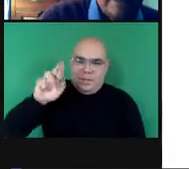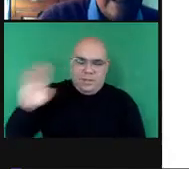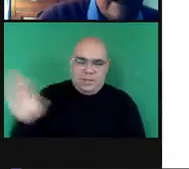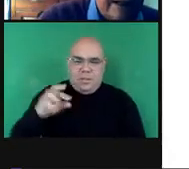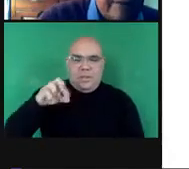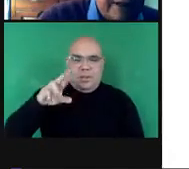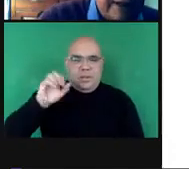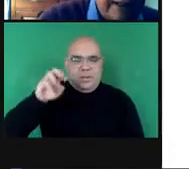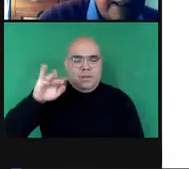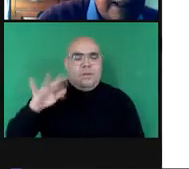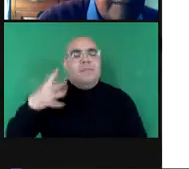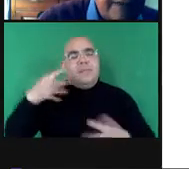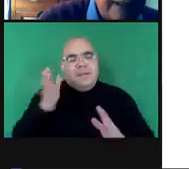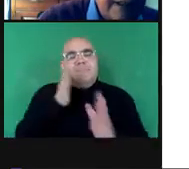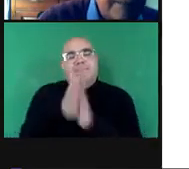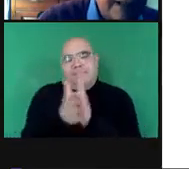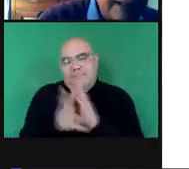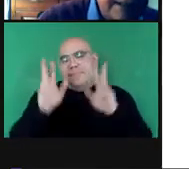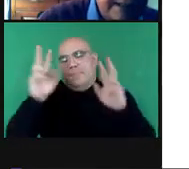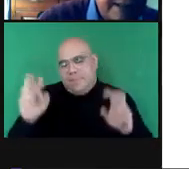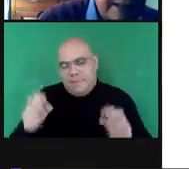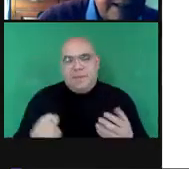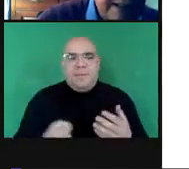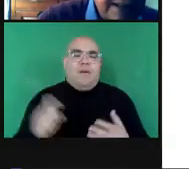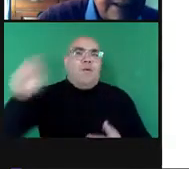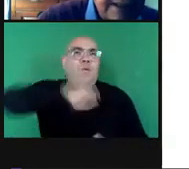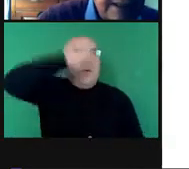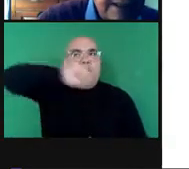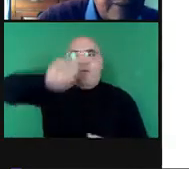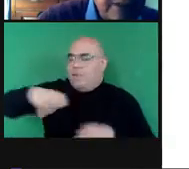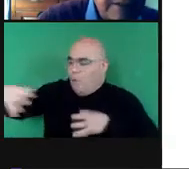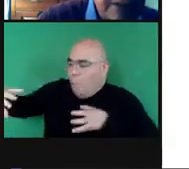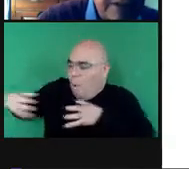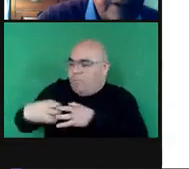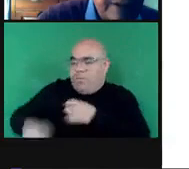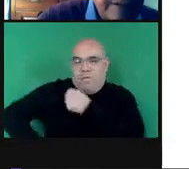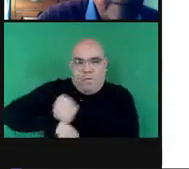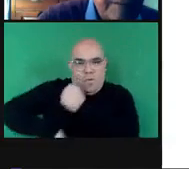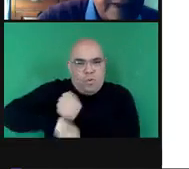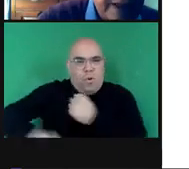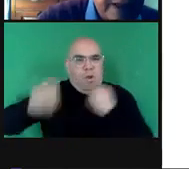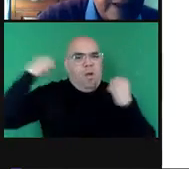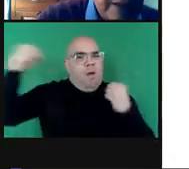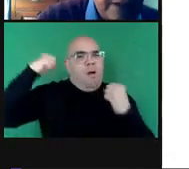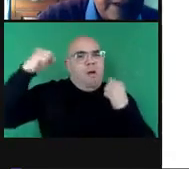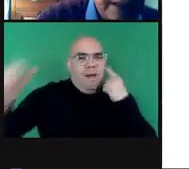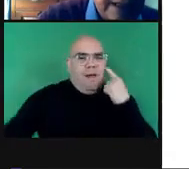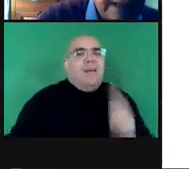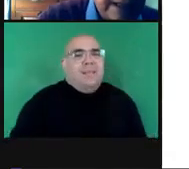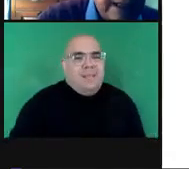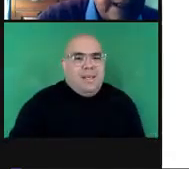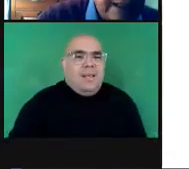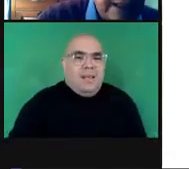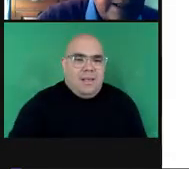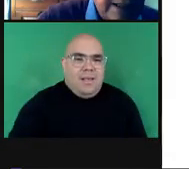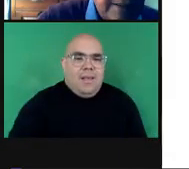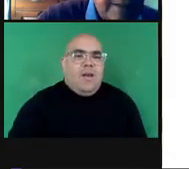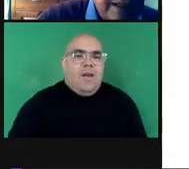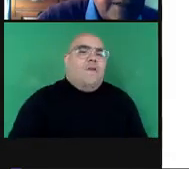Jair Di Mate, que ya hablaba del graffiti barrista, pues este tipo de expresión donde se